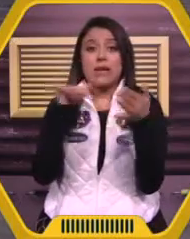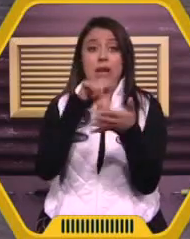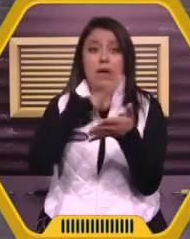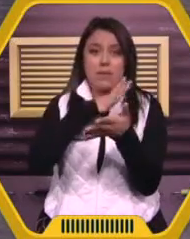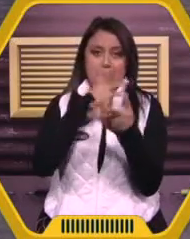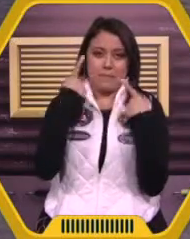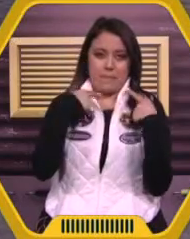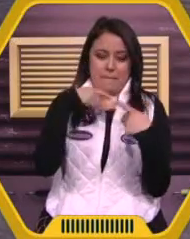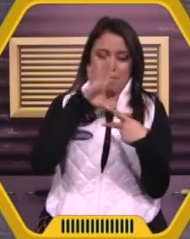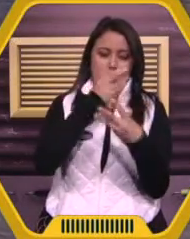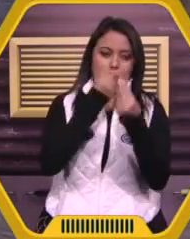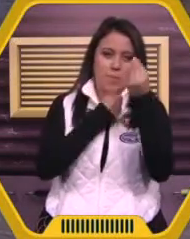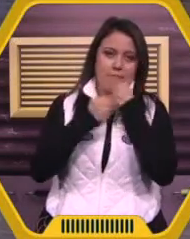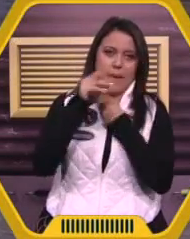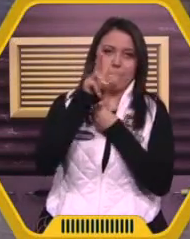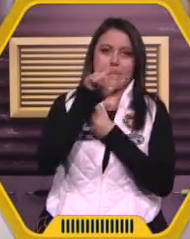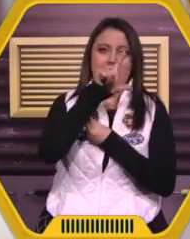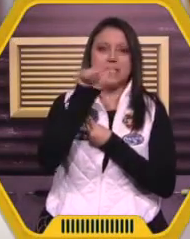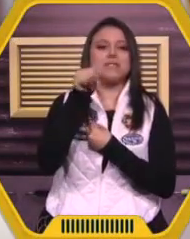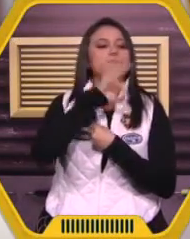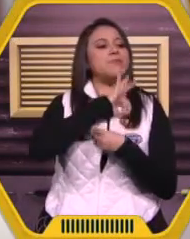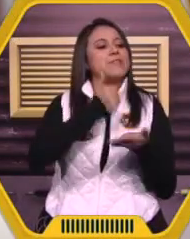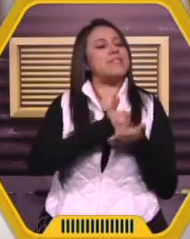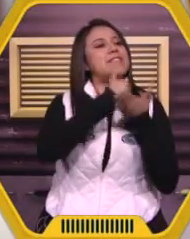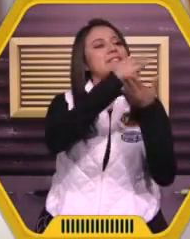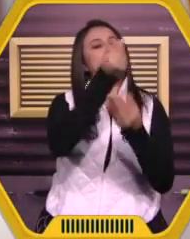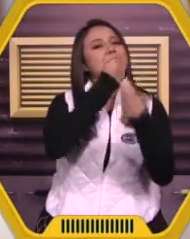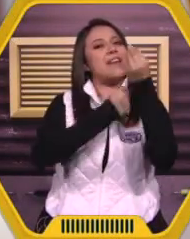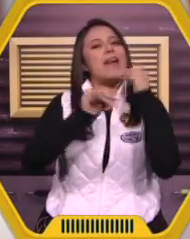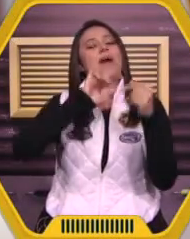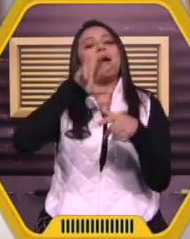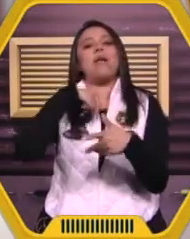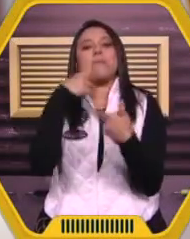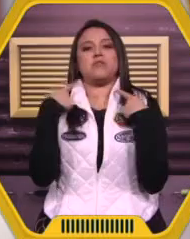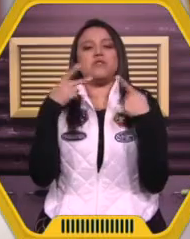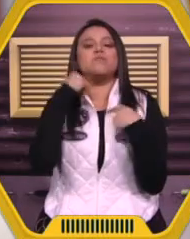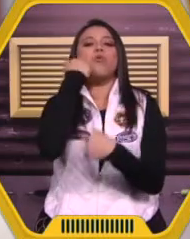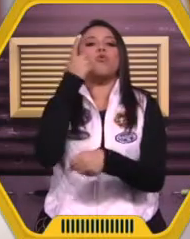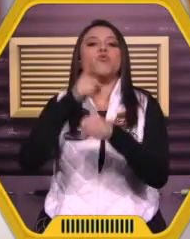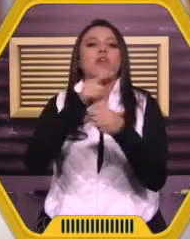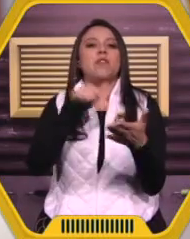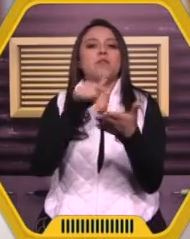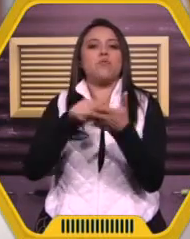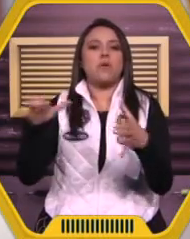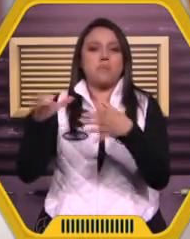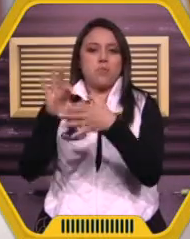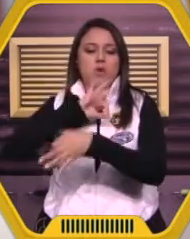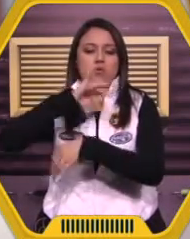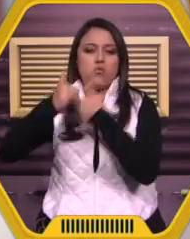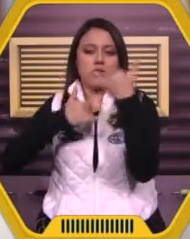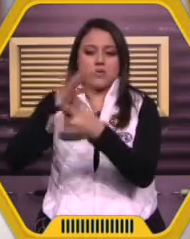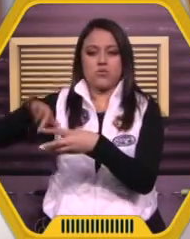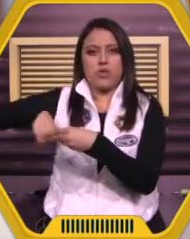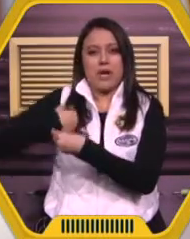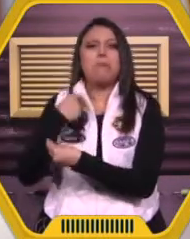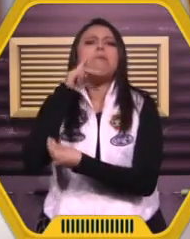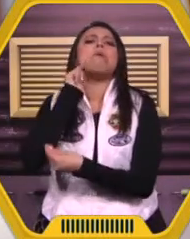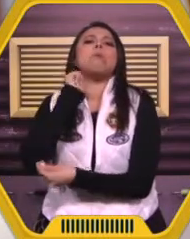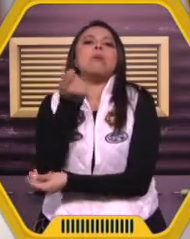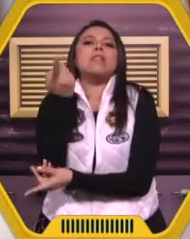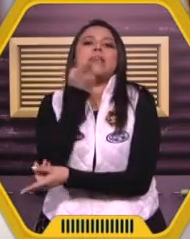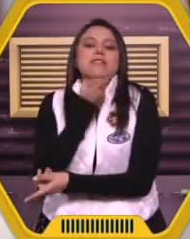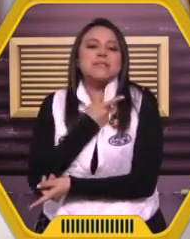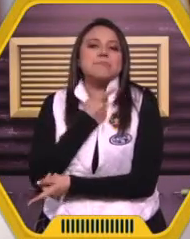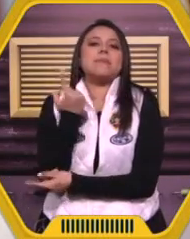Banquetes de Valle llevó alimentos a los voluntarios del centro de acopio de Juguetón. Vamos a ver qué fue lo que nos trajeron, cómo